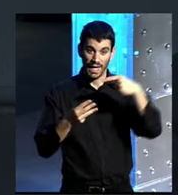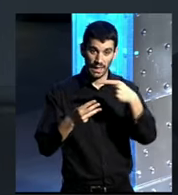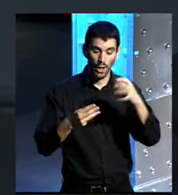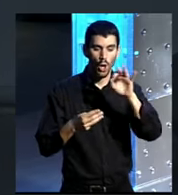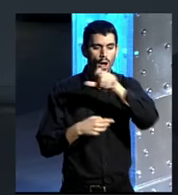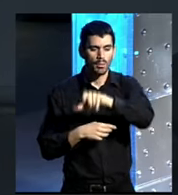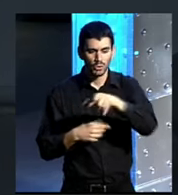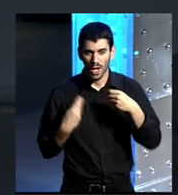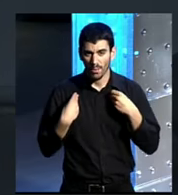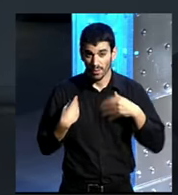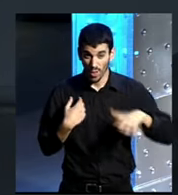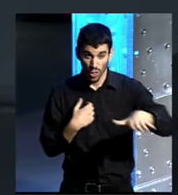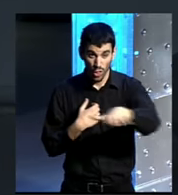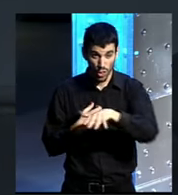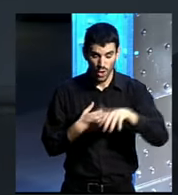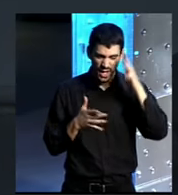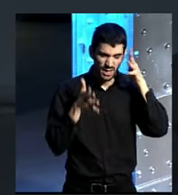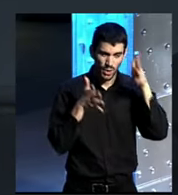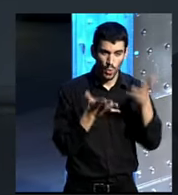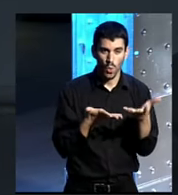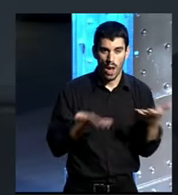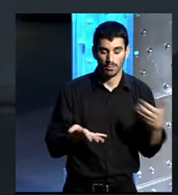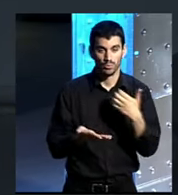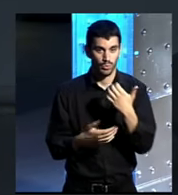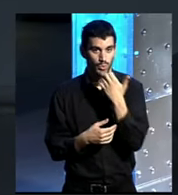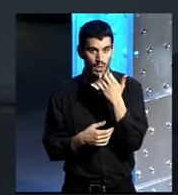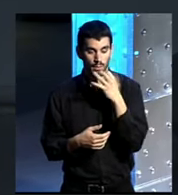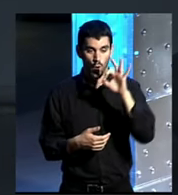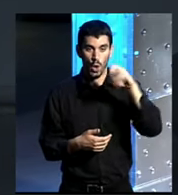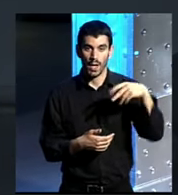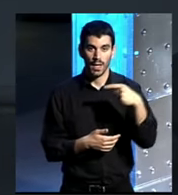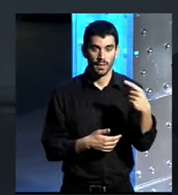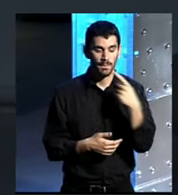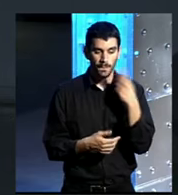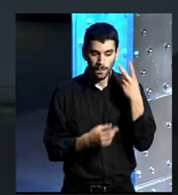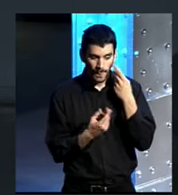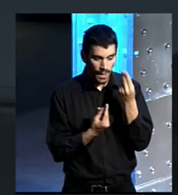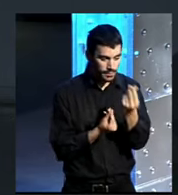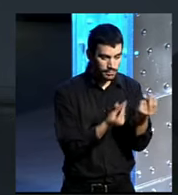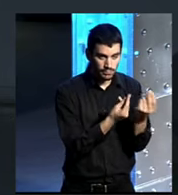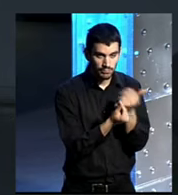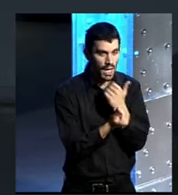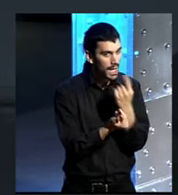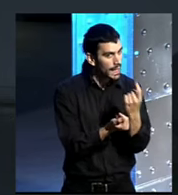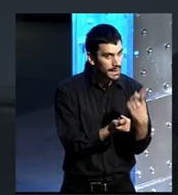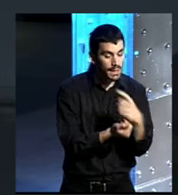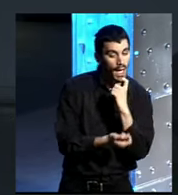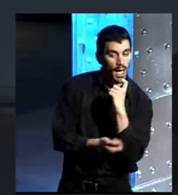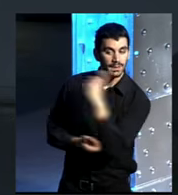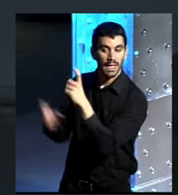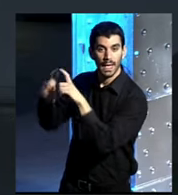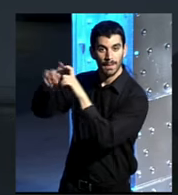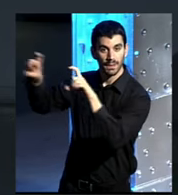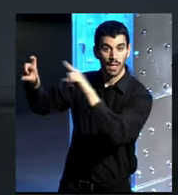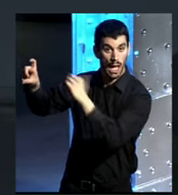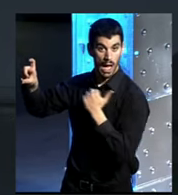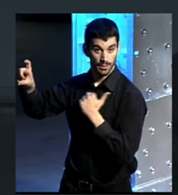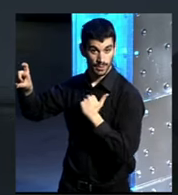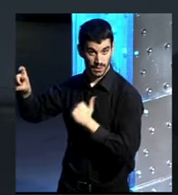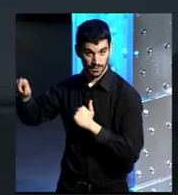ejemplo, podrían identificar oportunidades que las empresas puedan aprovechar. Y las ONGs también han de